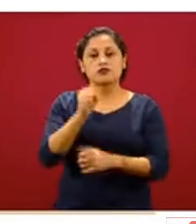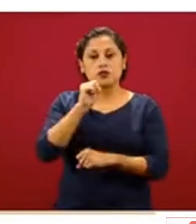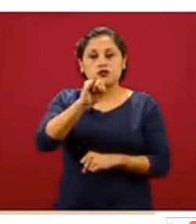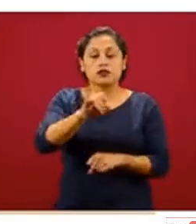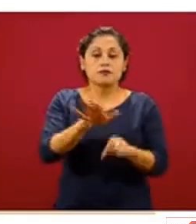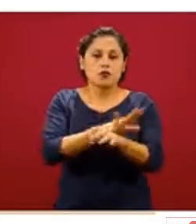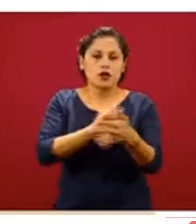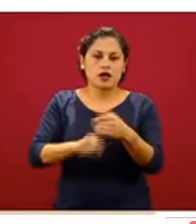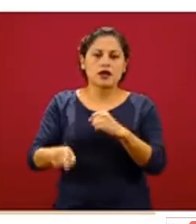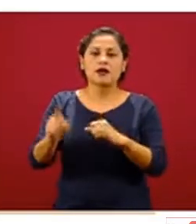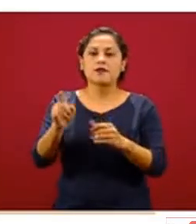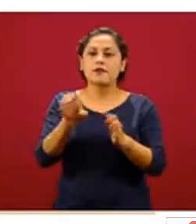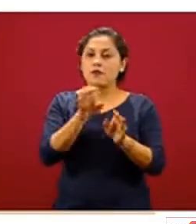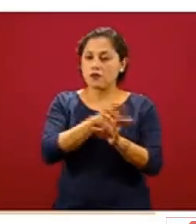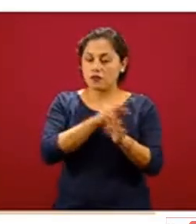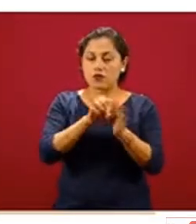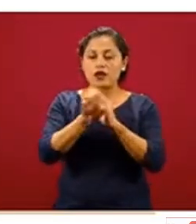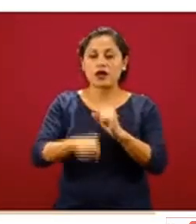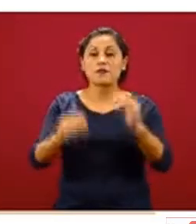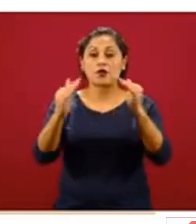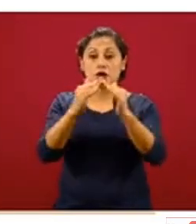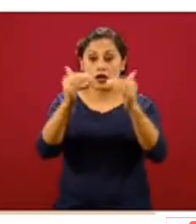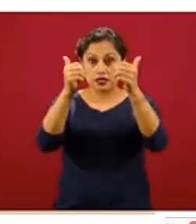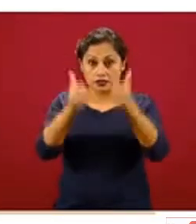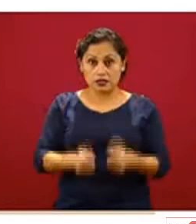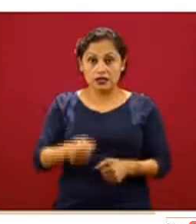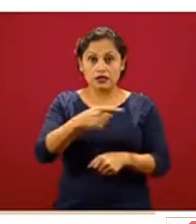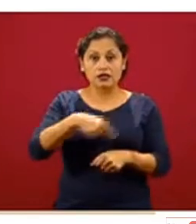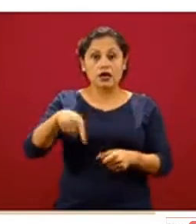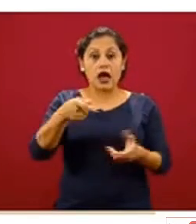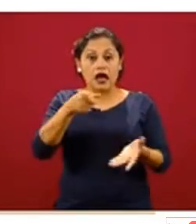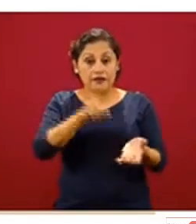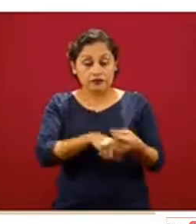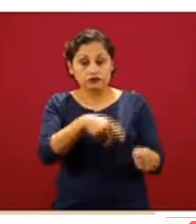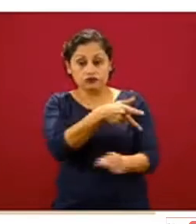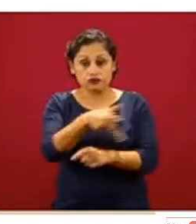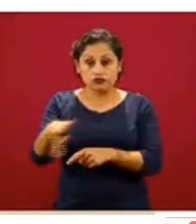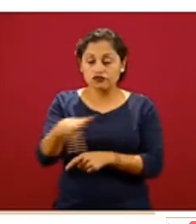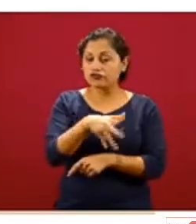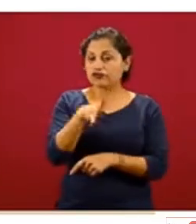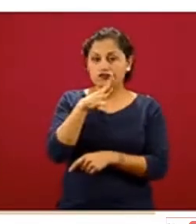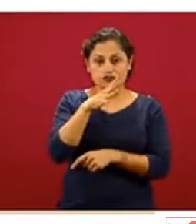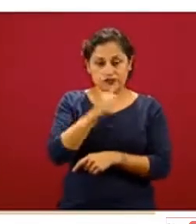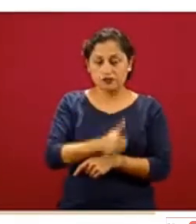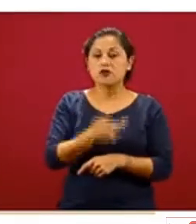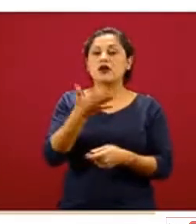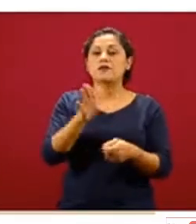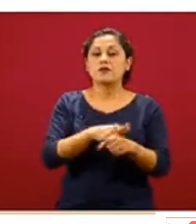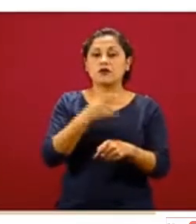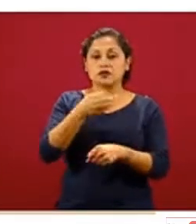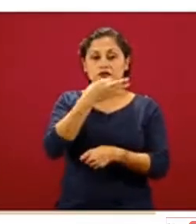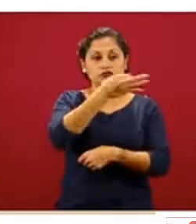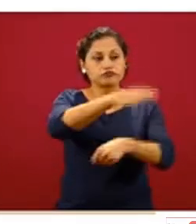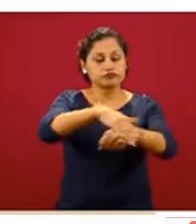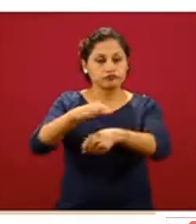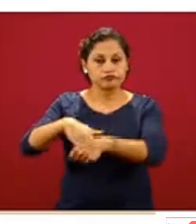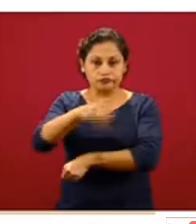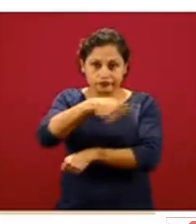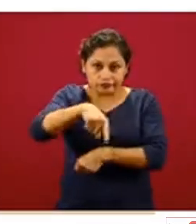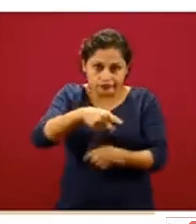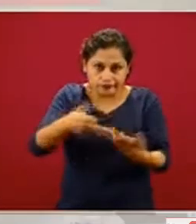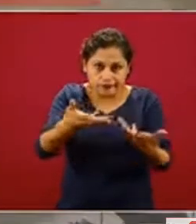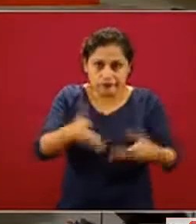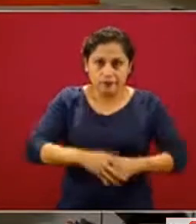en casas, pues durante la jornada de sana distancia no se podía hacer. Entonces se reforzó con el boletín dirigido a la población general.